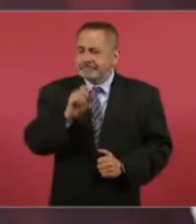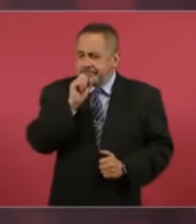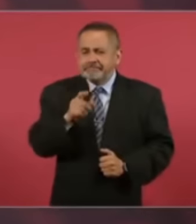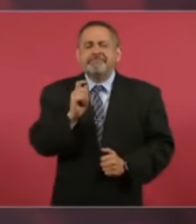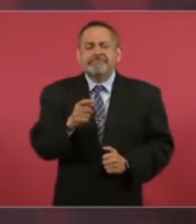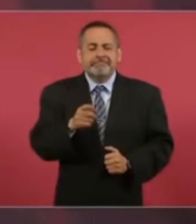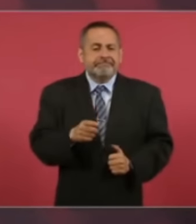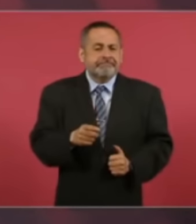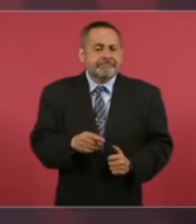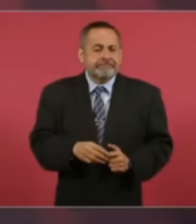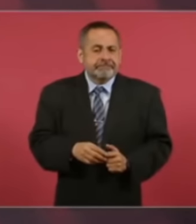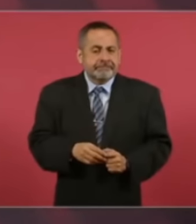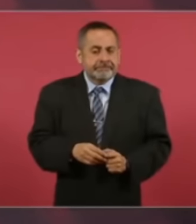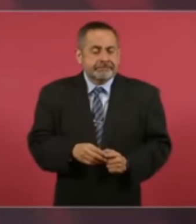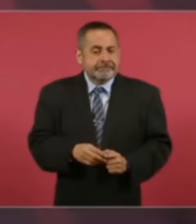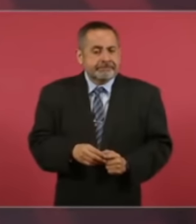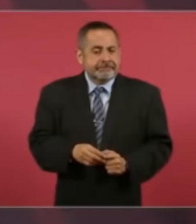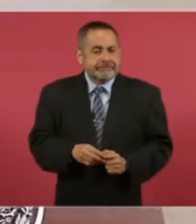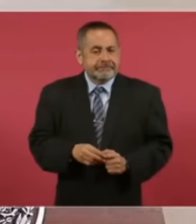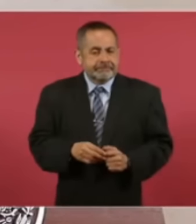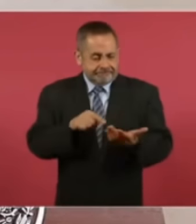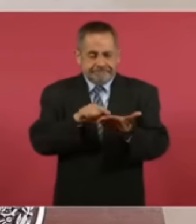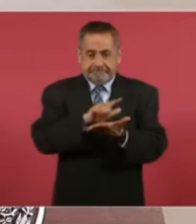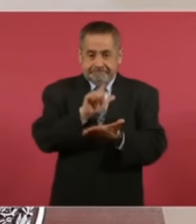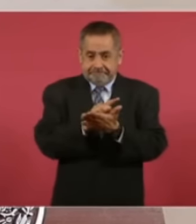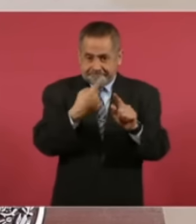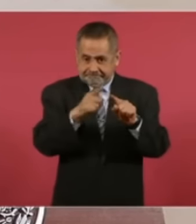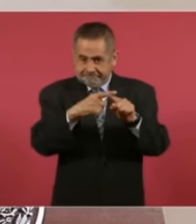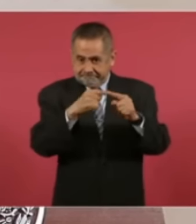modificaron todo el marco legal,